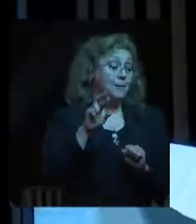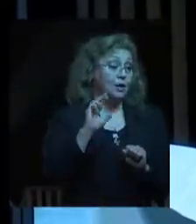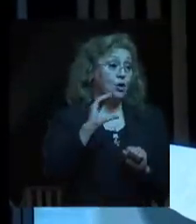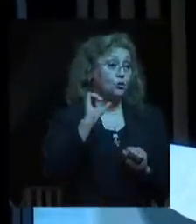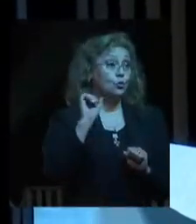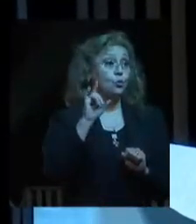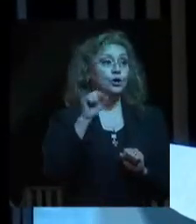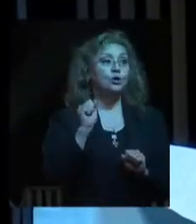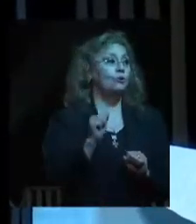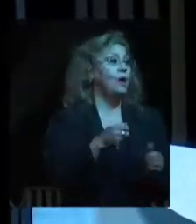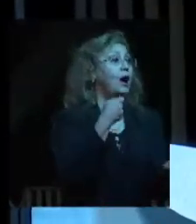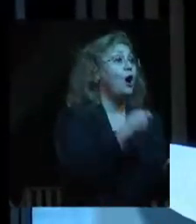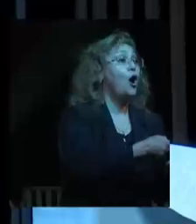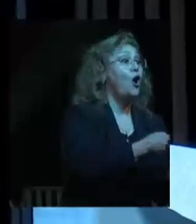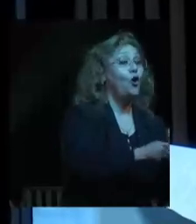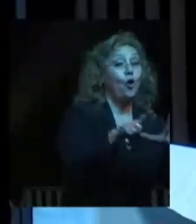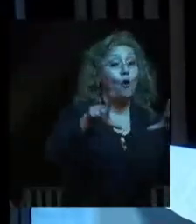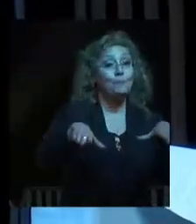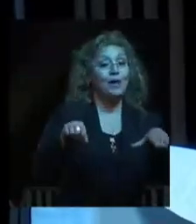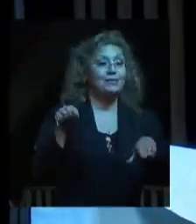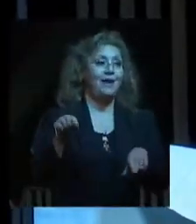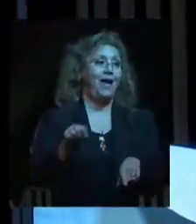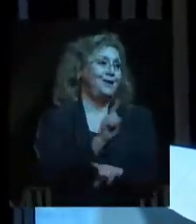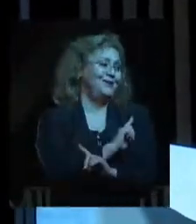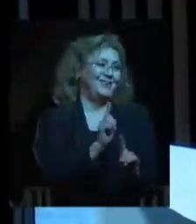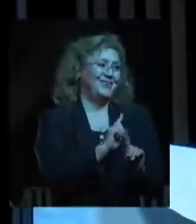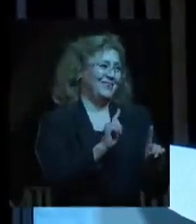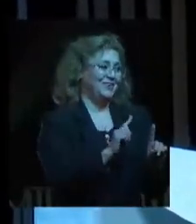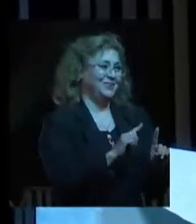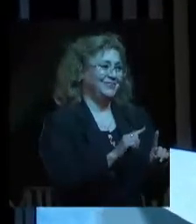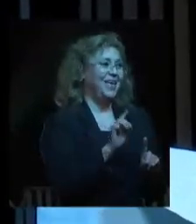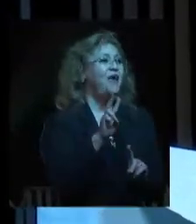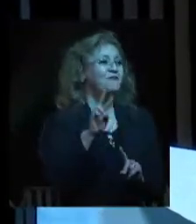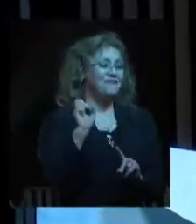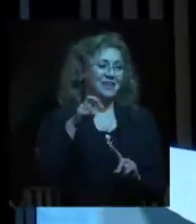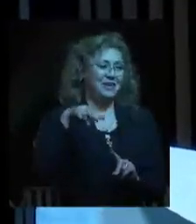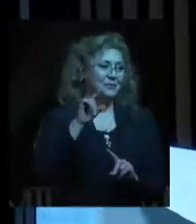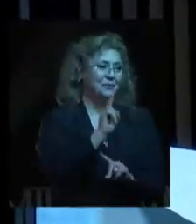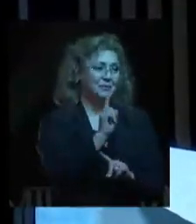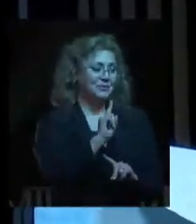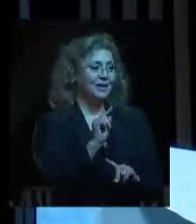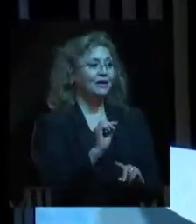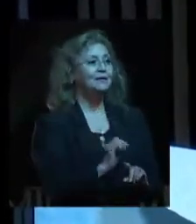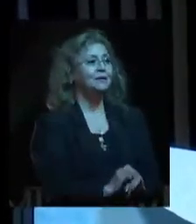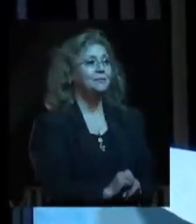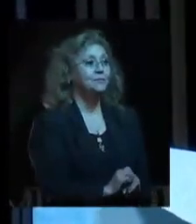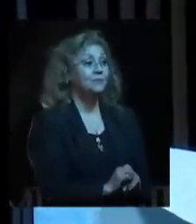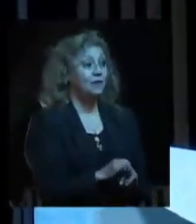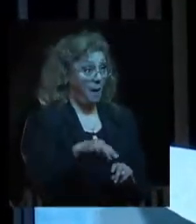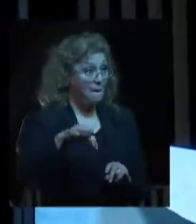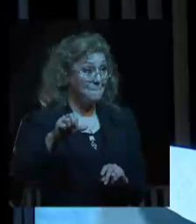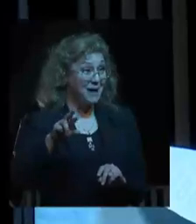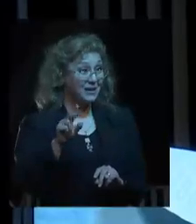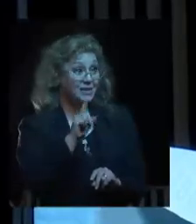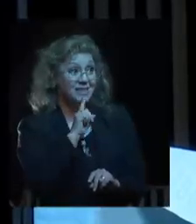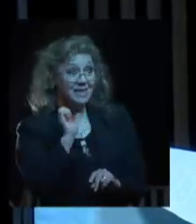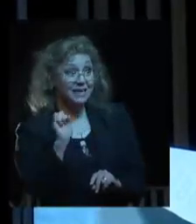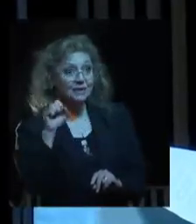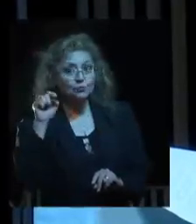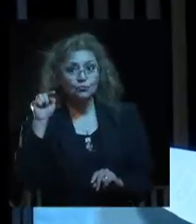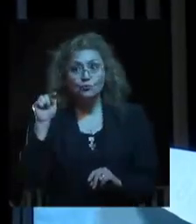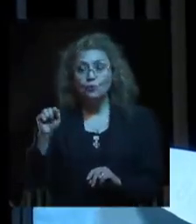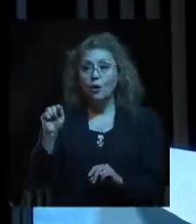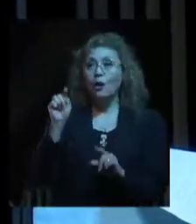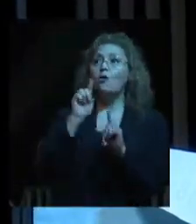ninguna parcela en Mercurio porque no tienen remedio. Y en Venus mucho menos. Pero en Marte, el ecuador marciano está